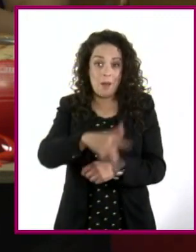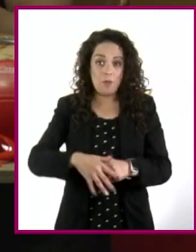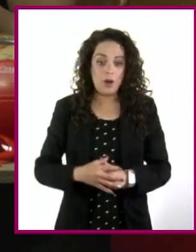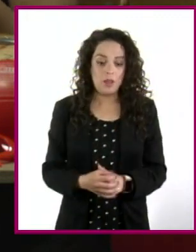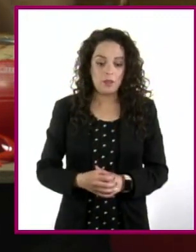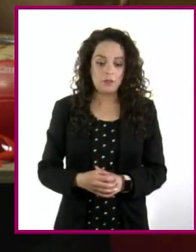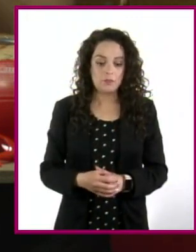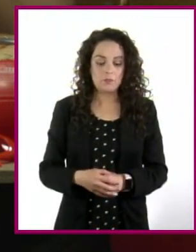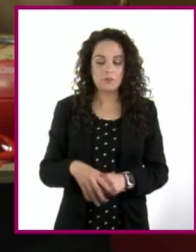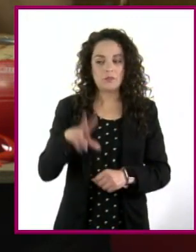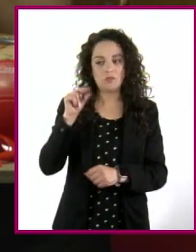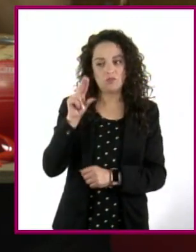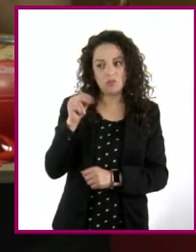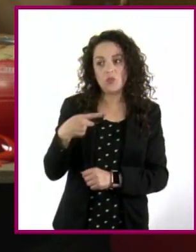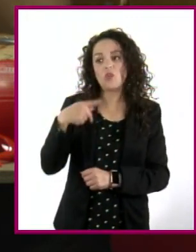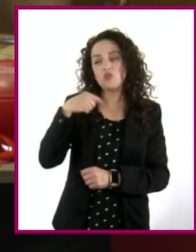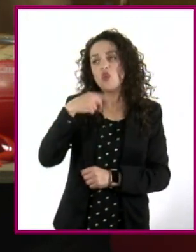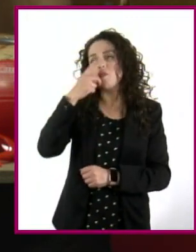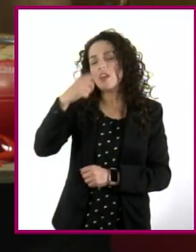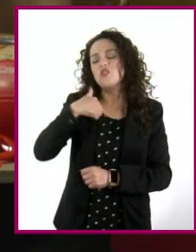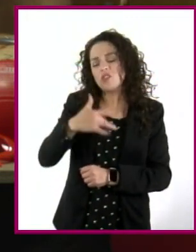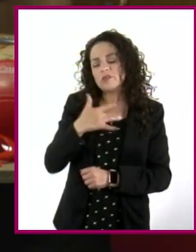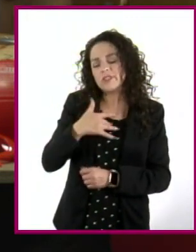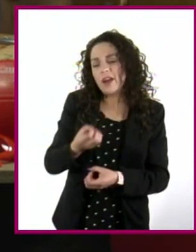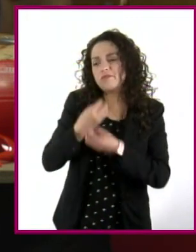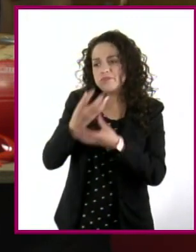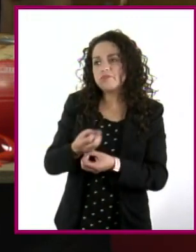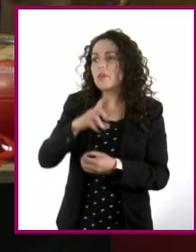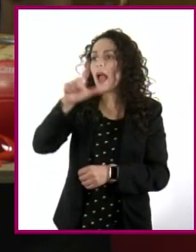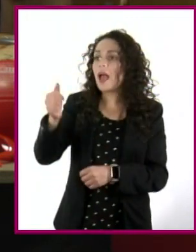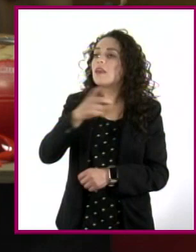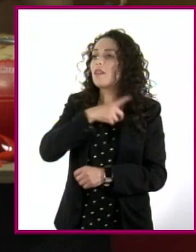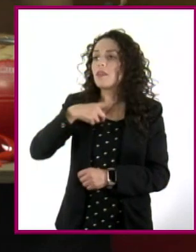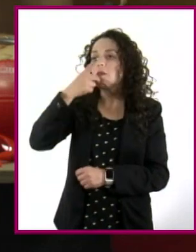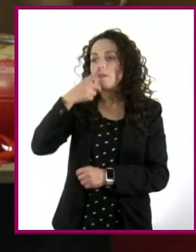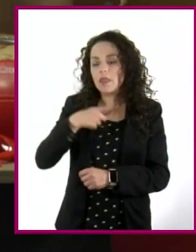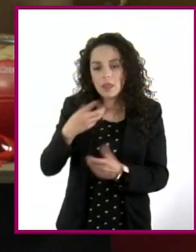me estaba sintiendo. Habla con ella, se puede resolver.